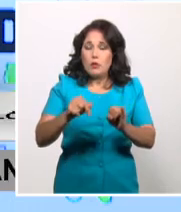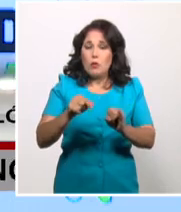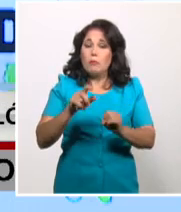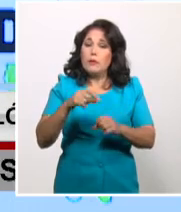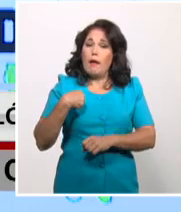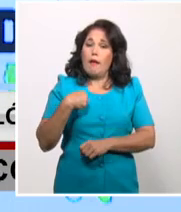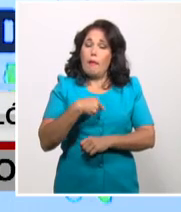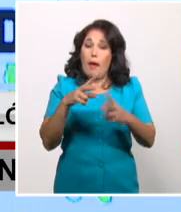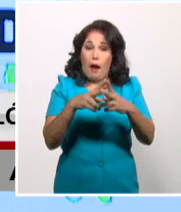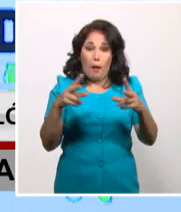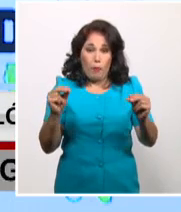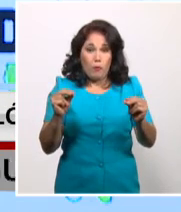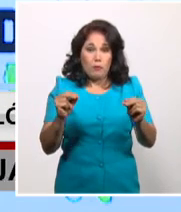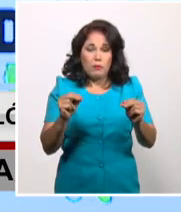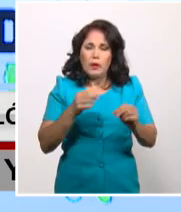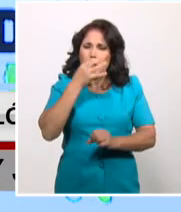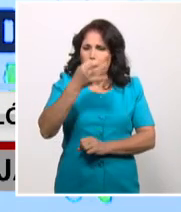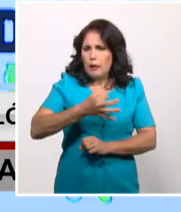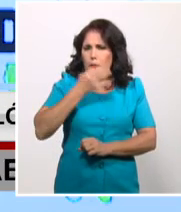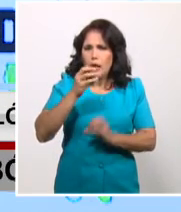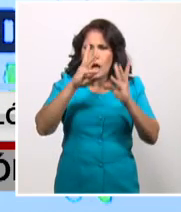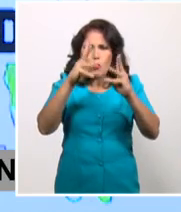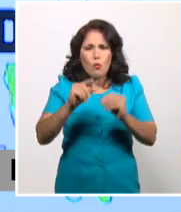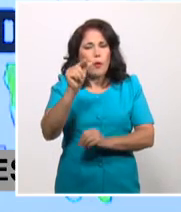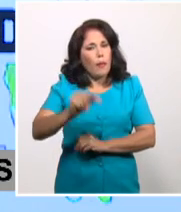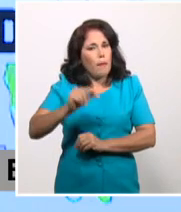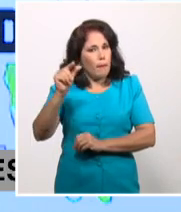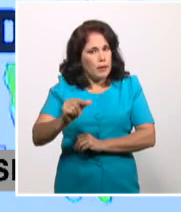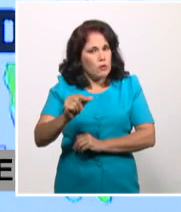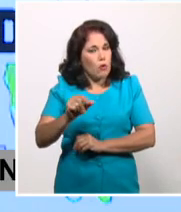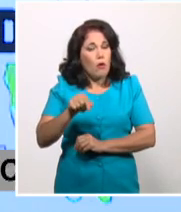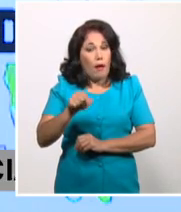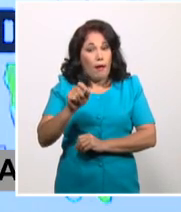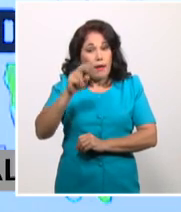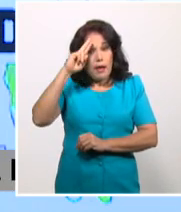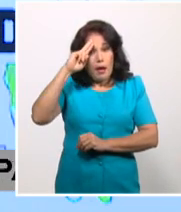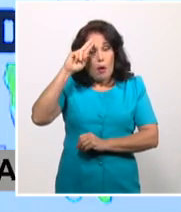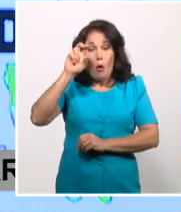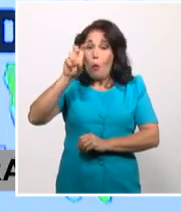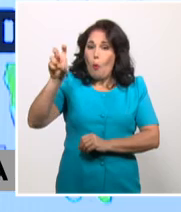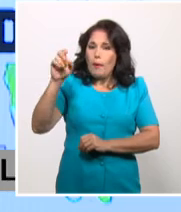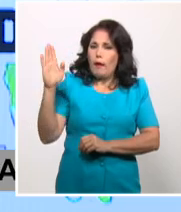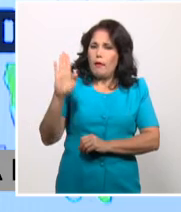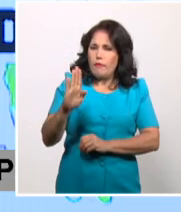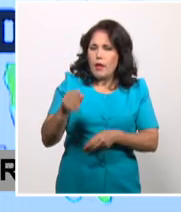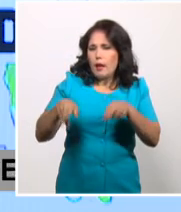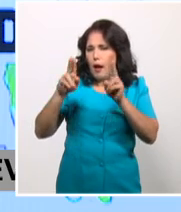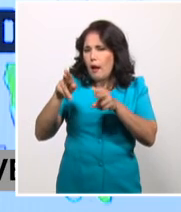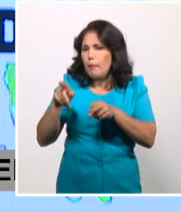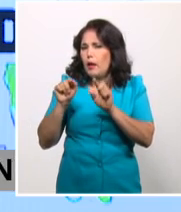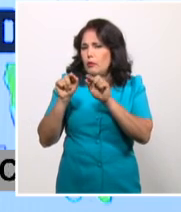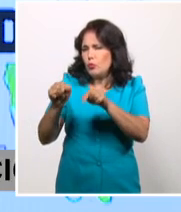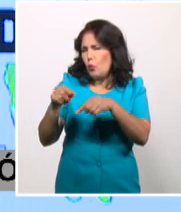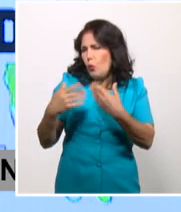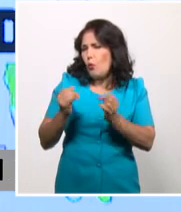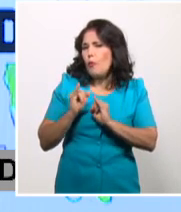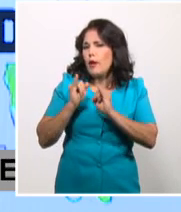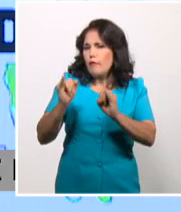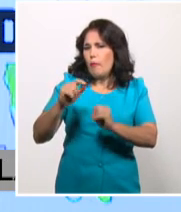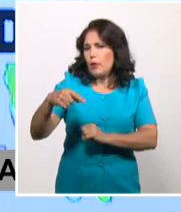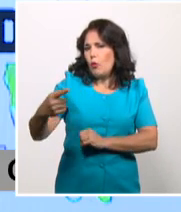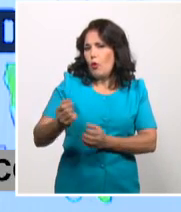Japón y dicen lo siguiente: el número de personas que están en centros de aislamiento procedentes del exterior, ¿cómo se informan en los partes